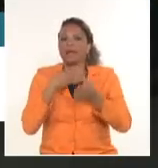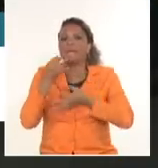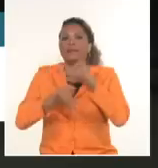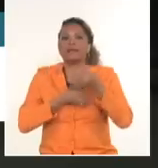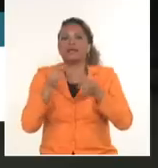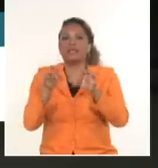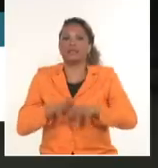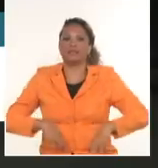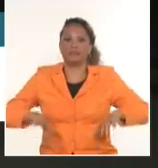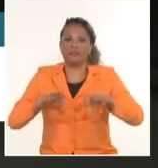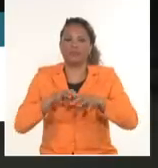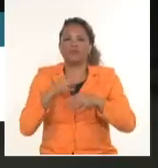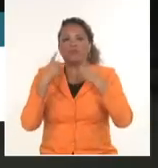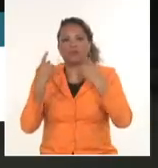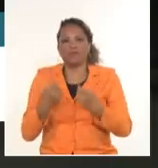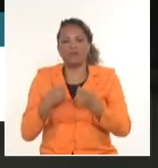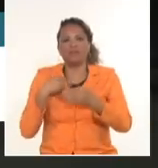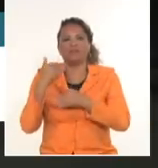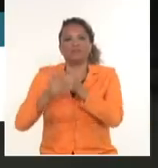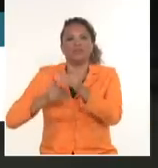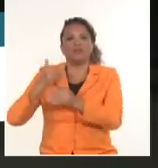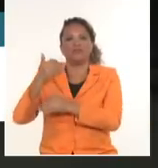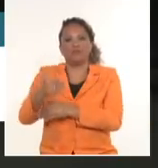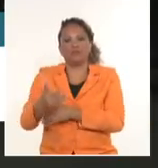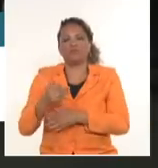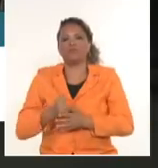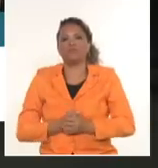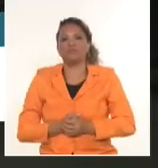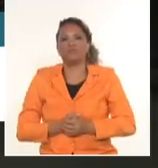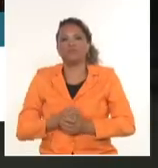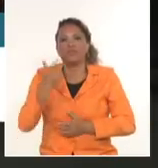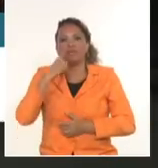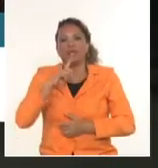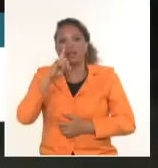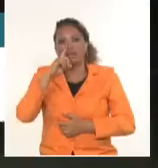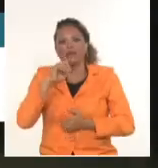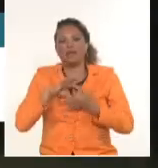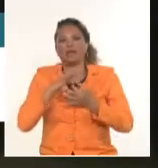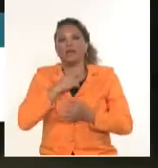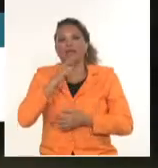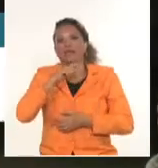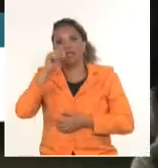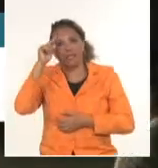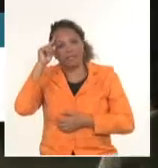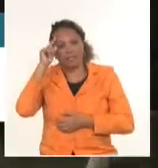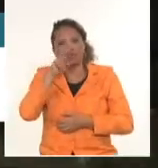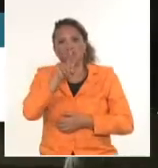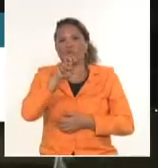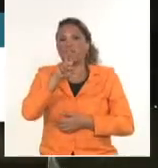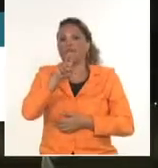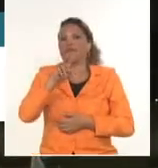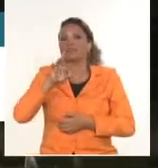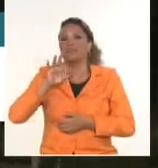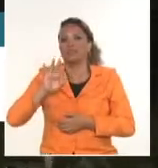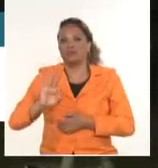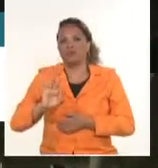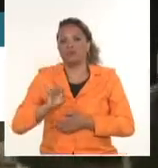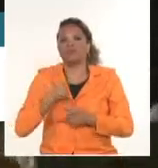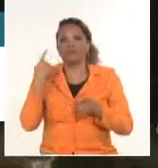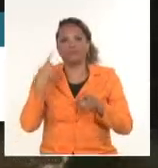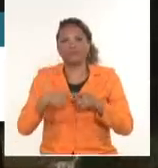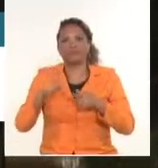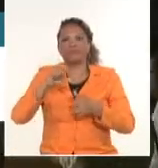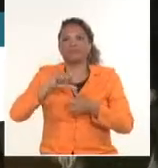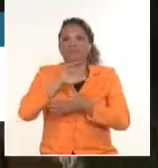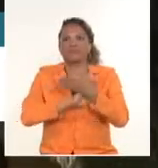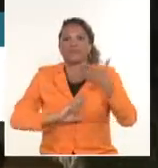tendrá que suceder de cara a los Juegos Olímpicos de Los Ángeles 2028. Antes vendrán otros eventos multidisciplinarios como son los centroamericanos y